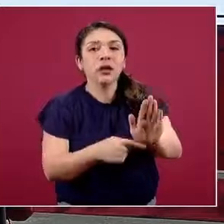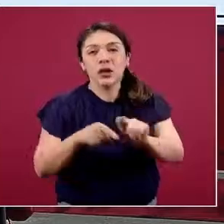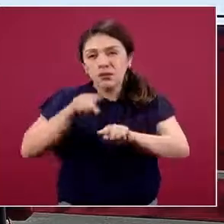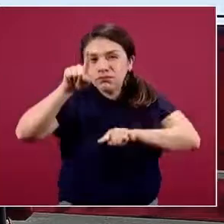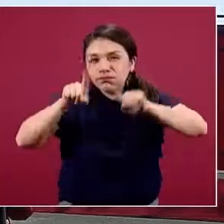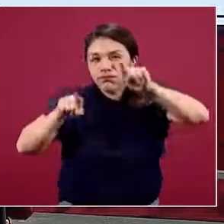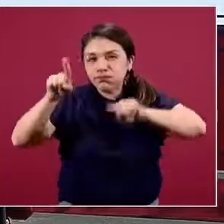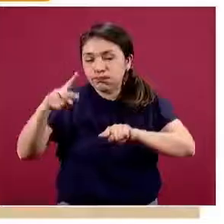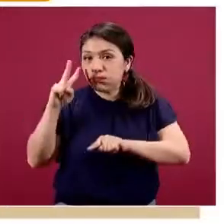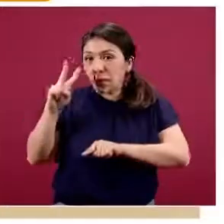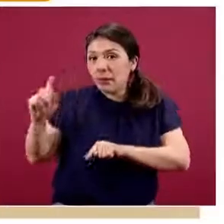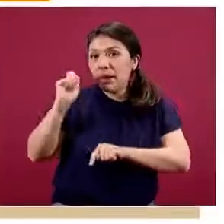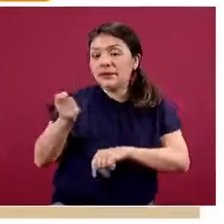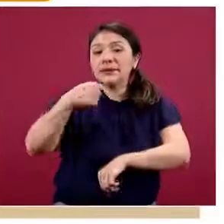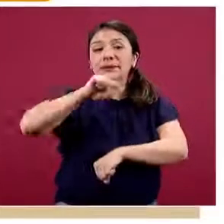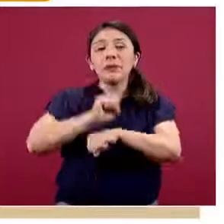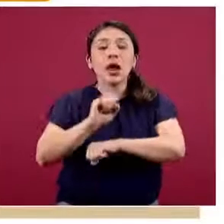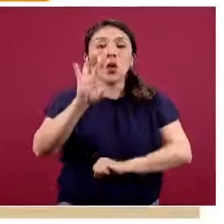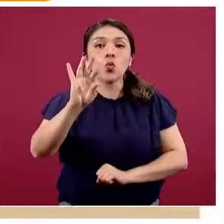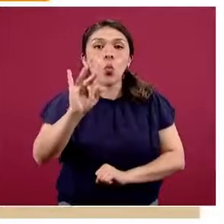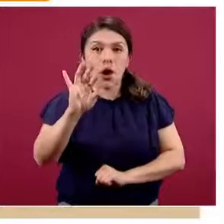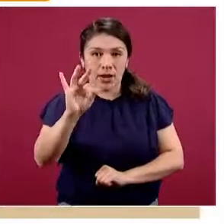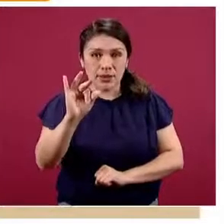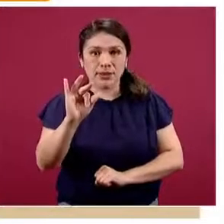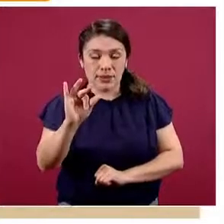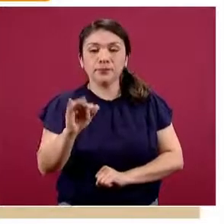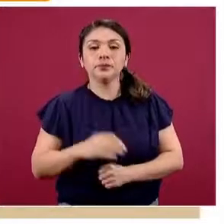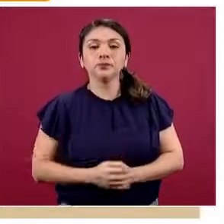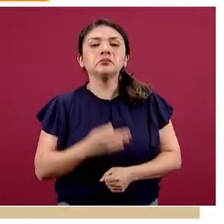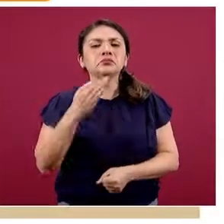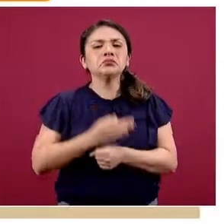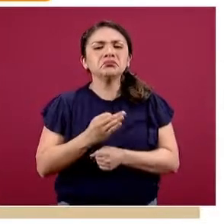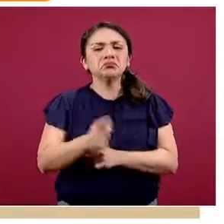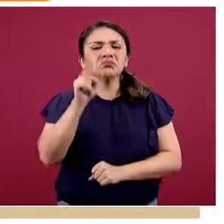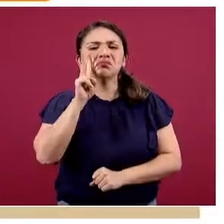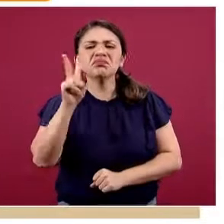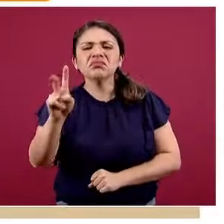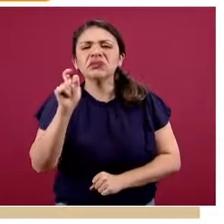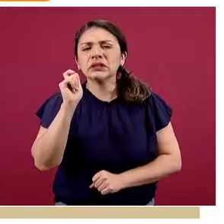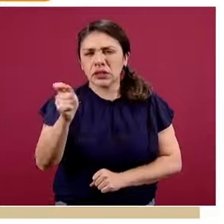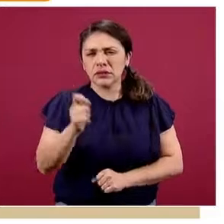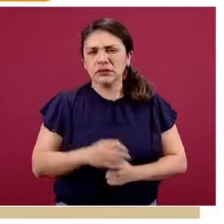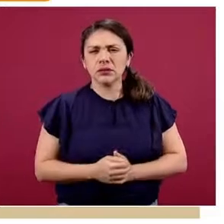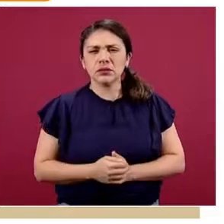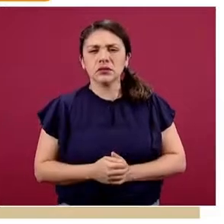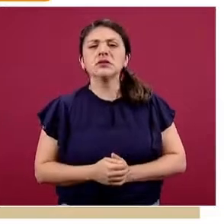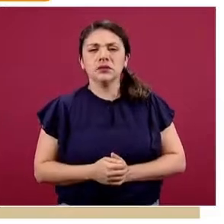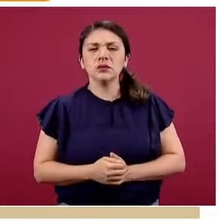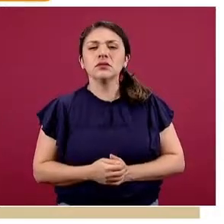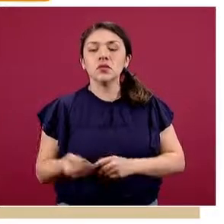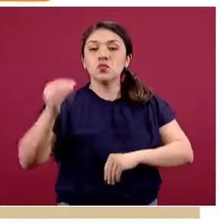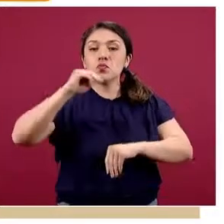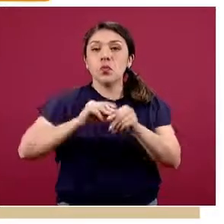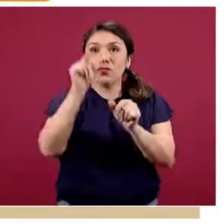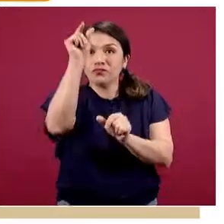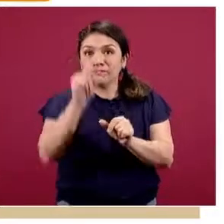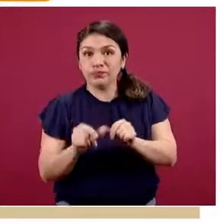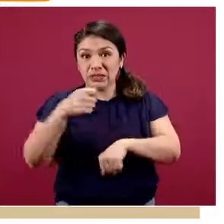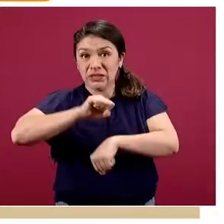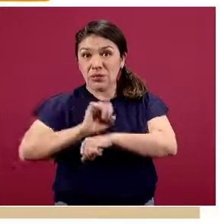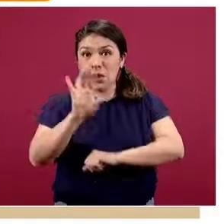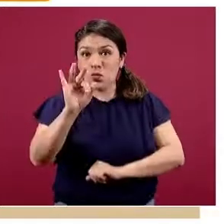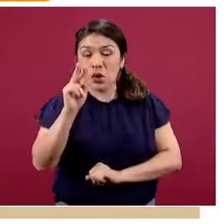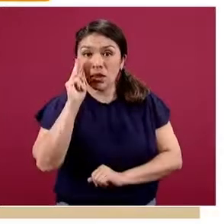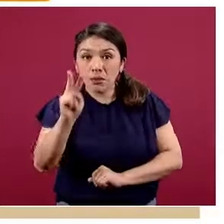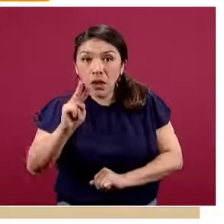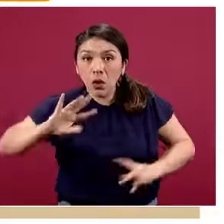gráfica integrada de la semana 40. Lo que podemos ver de entrada cuando integramos esta columna es que es una columna que